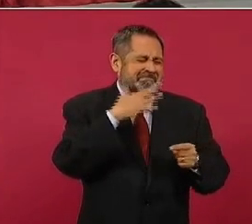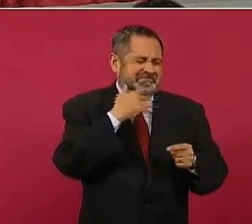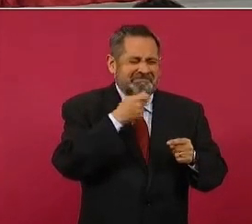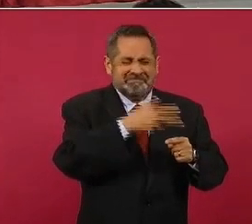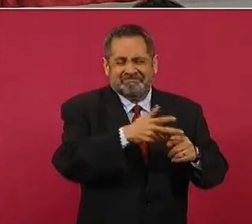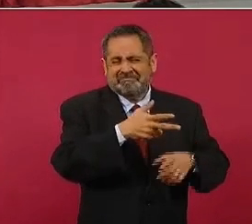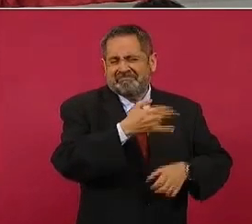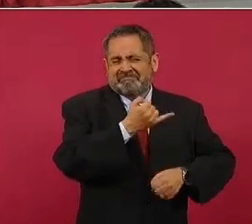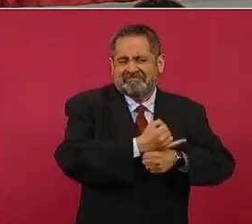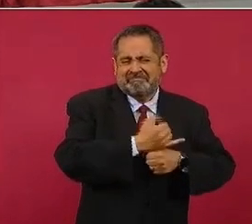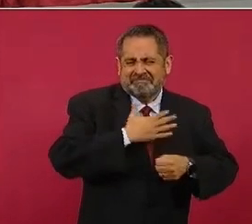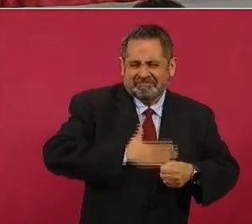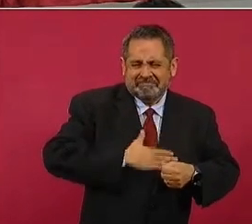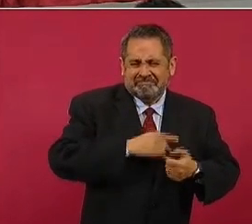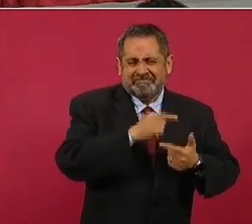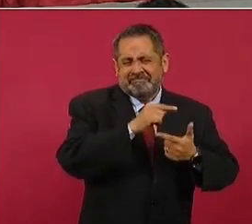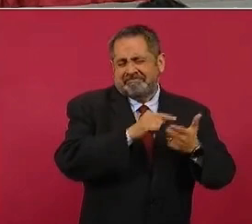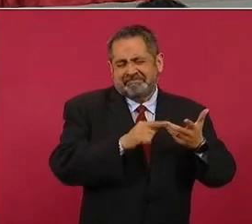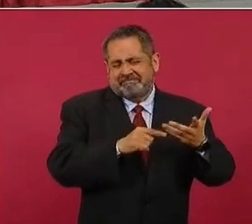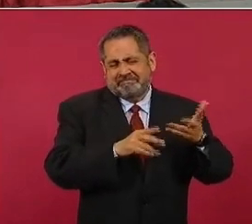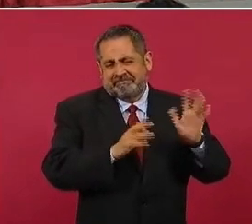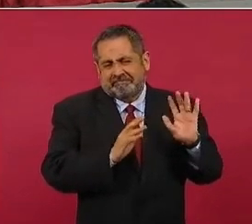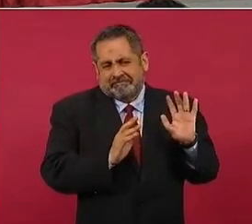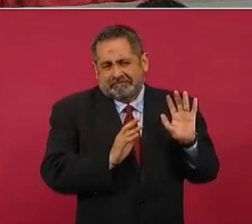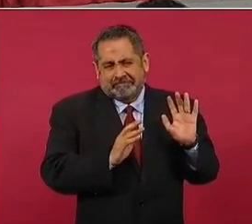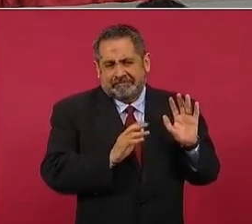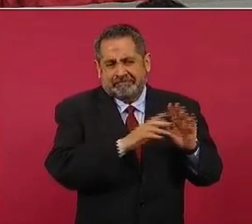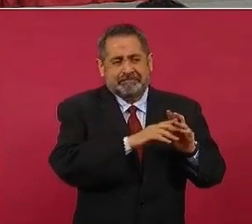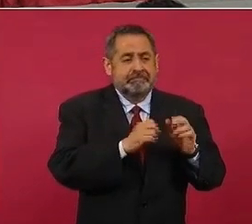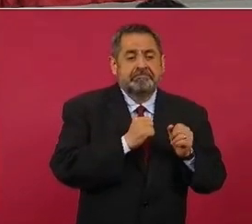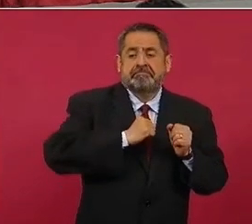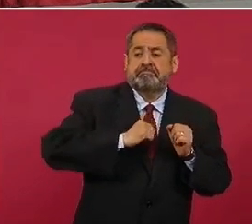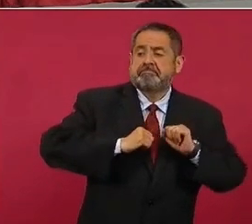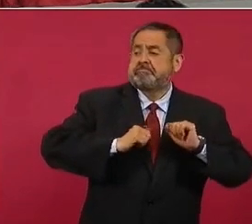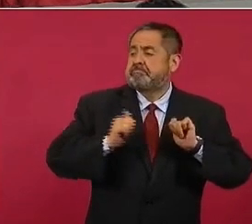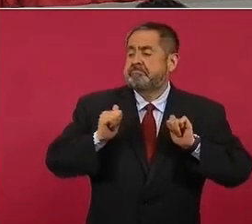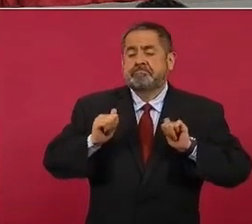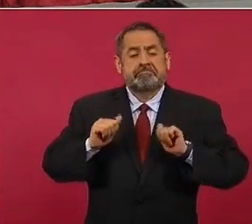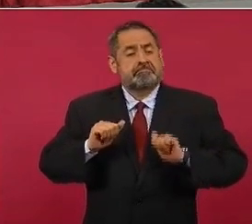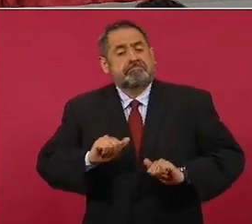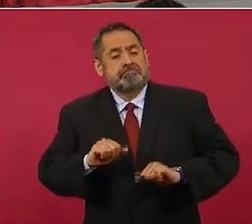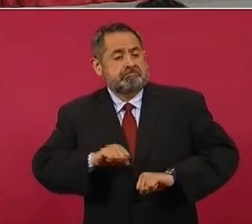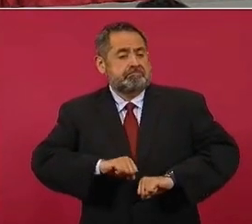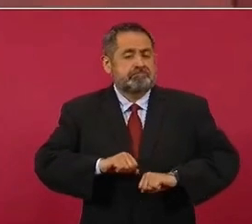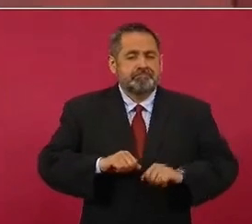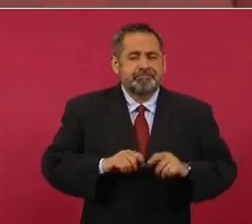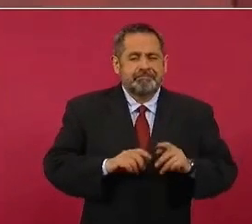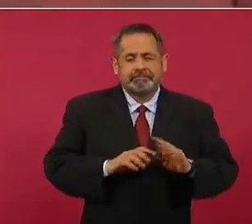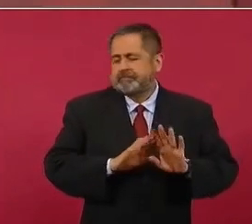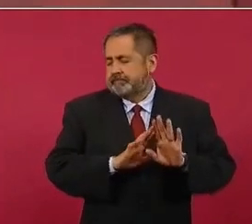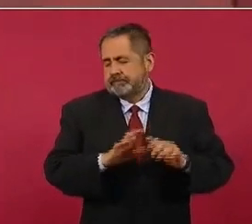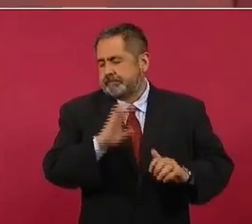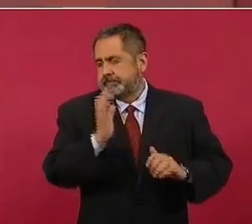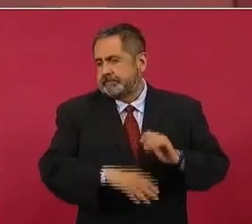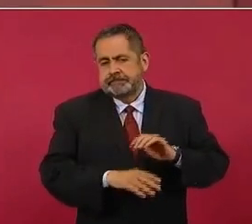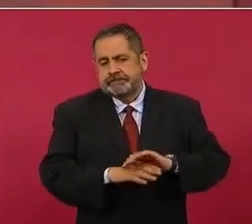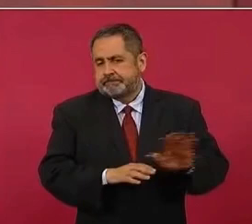corrupto, de injusticias, de privilegios, y eso ya